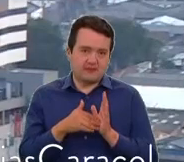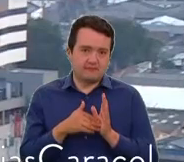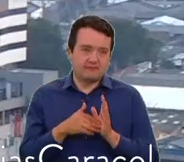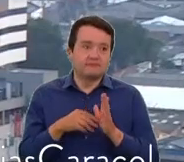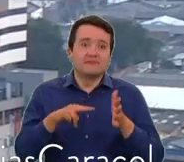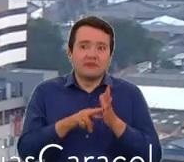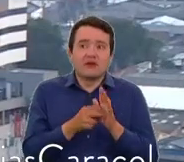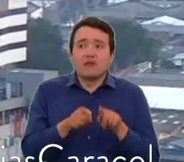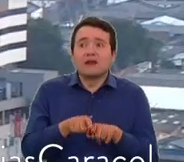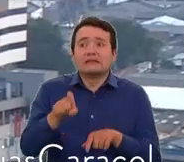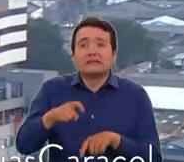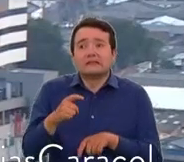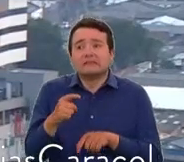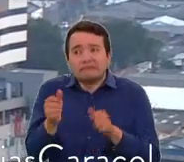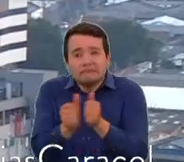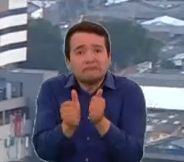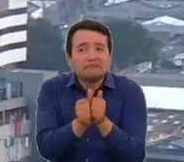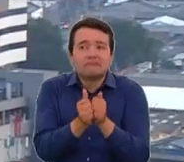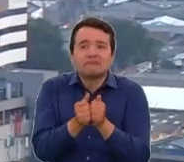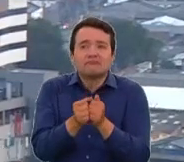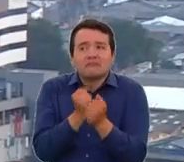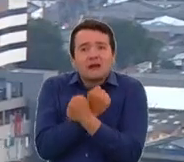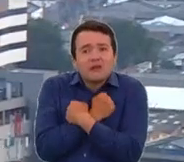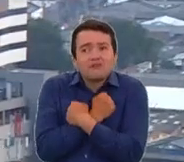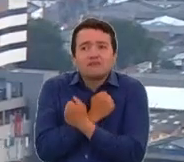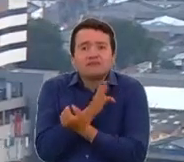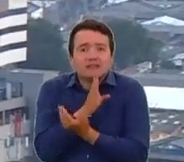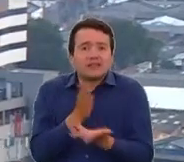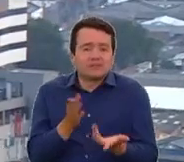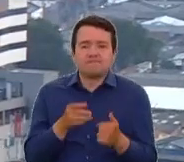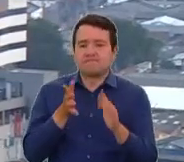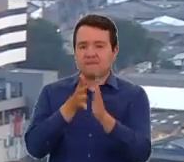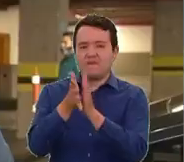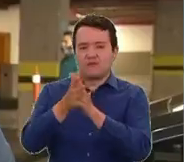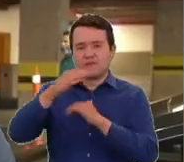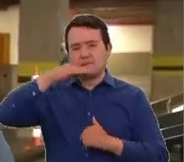finalizar esta Navidad. Información que entregamos desde Medellín, Catalina Botero, Noticias Caracol.